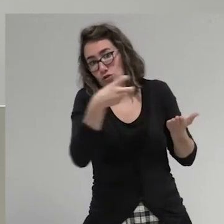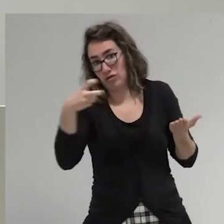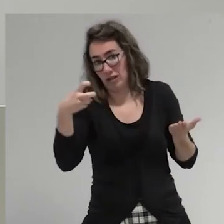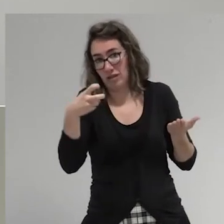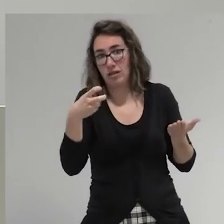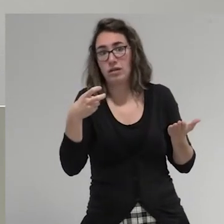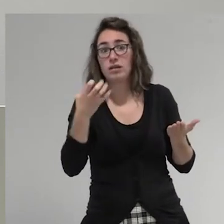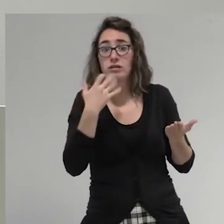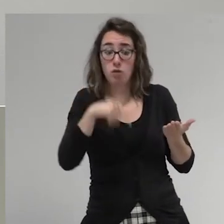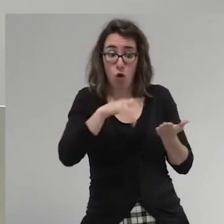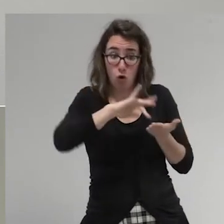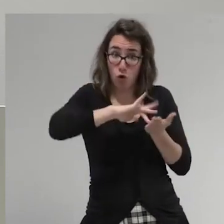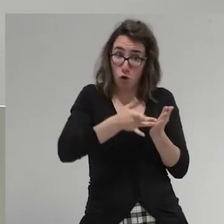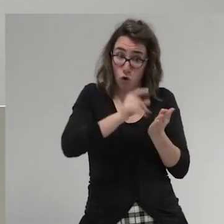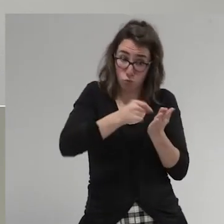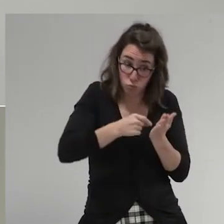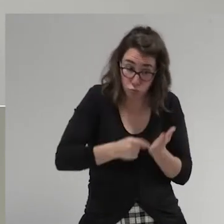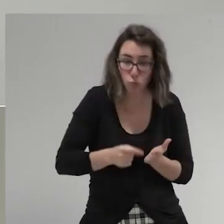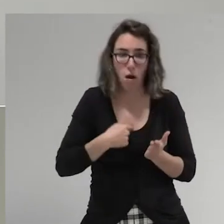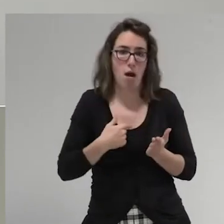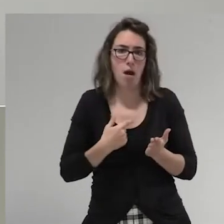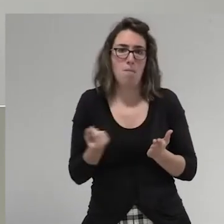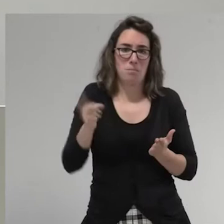todo, pediremos más.